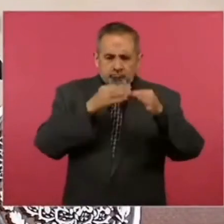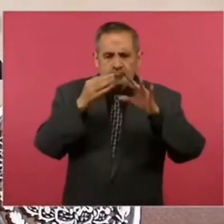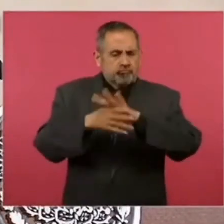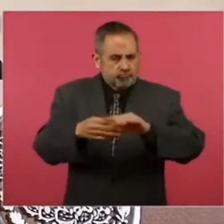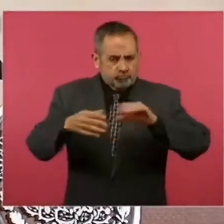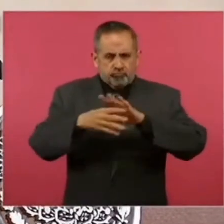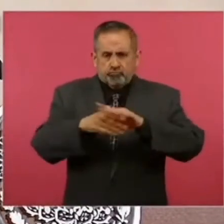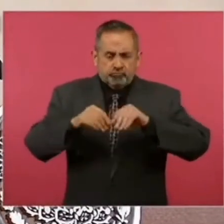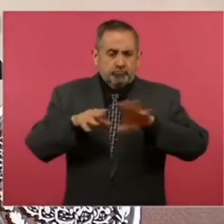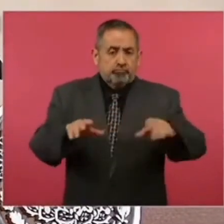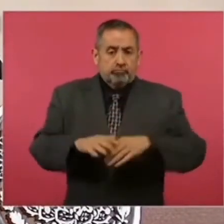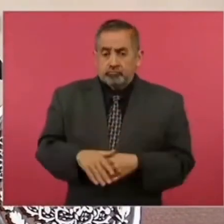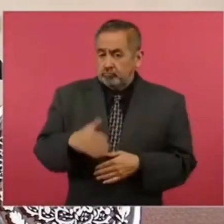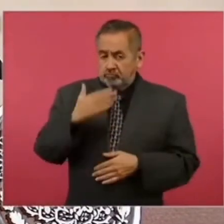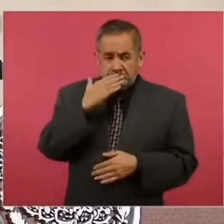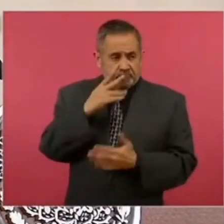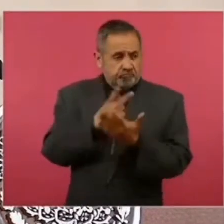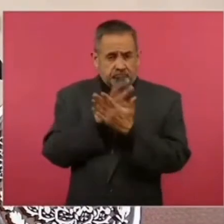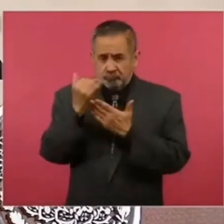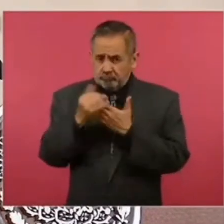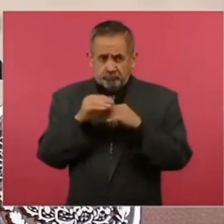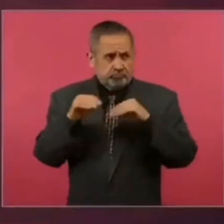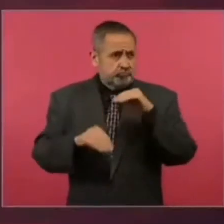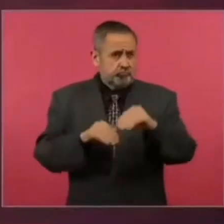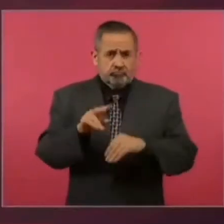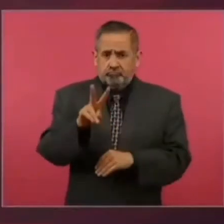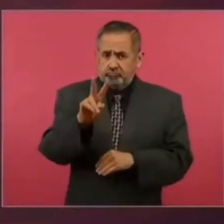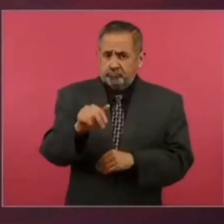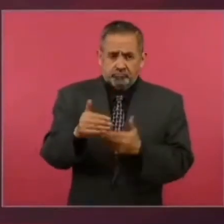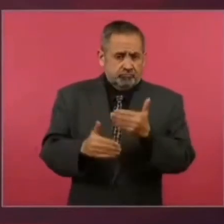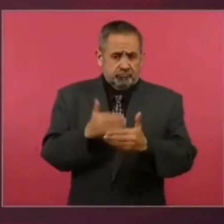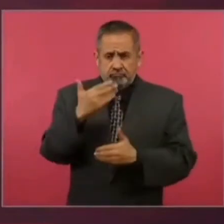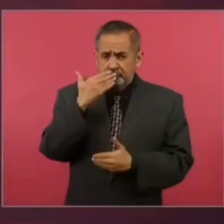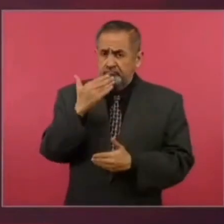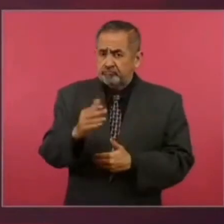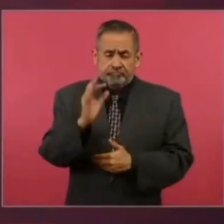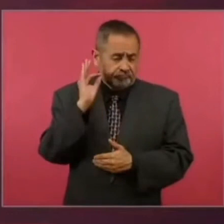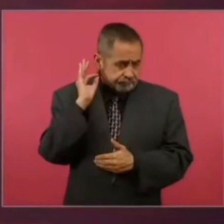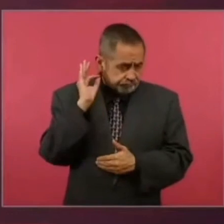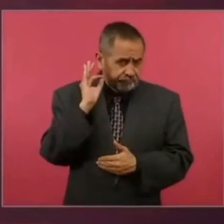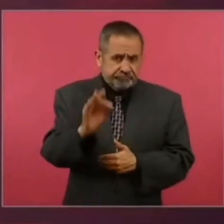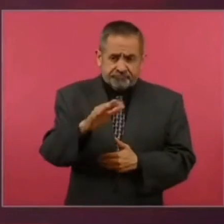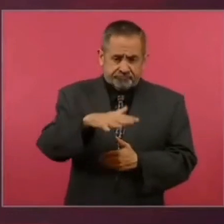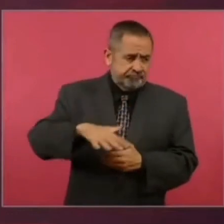Es un buen proyecto, va avanzando bien.